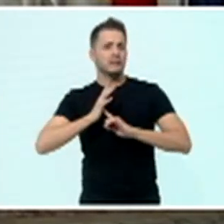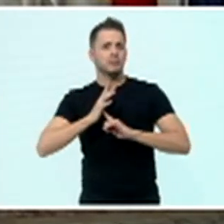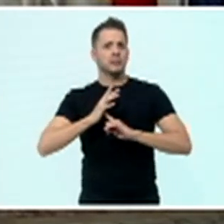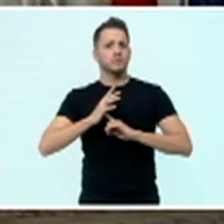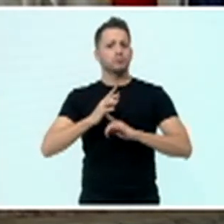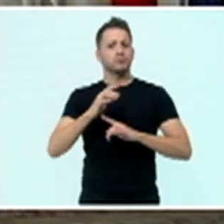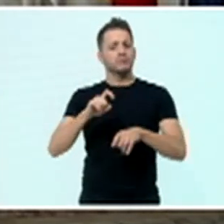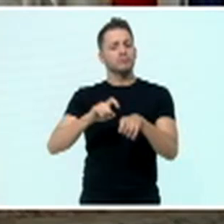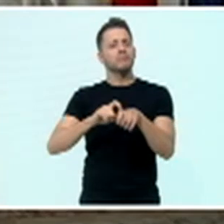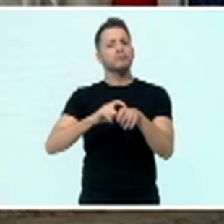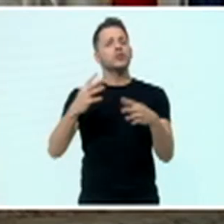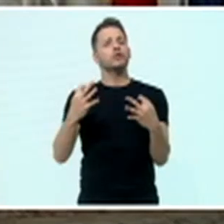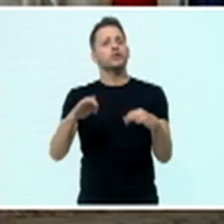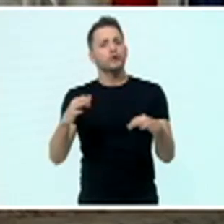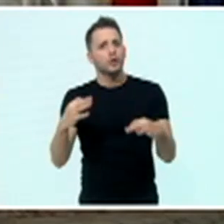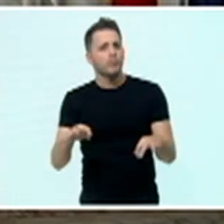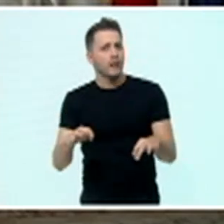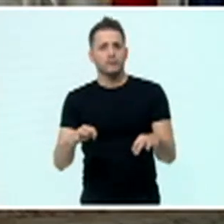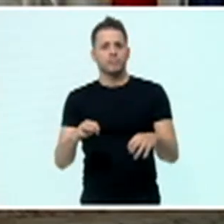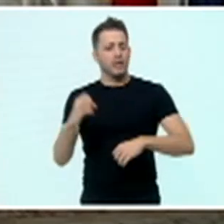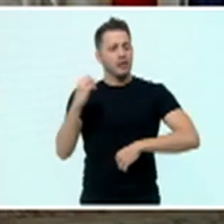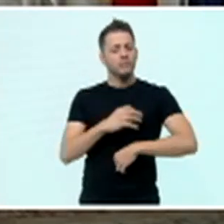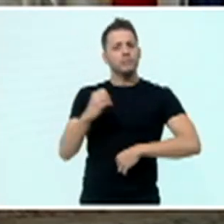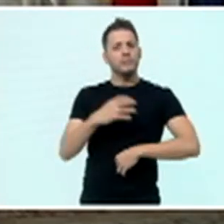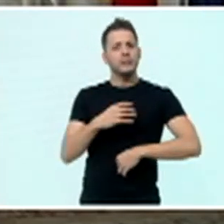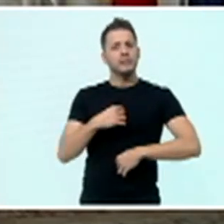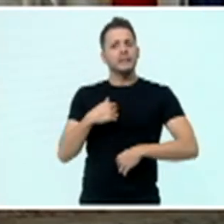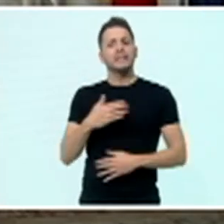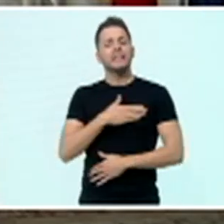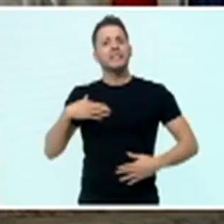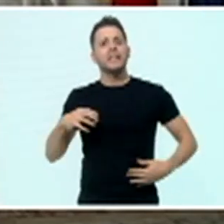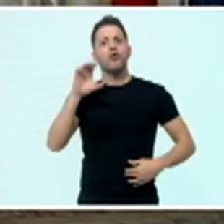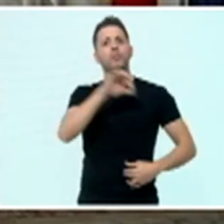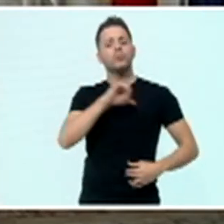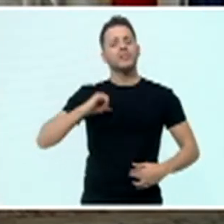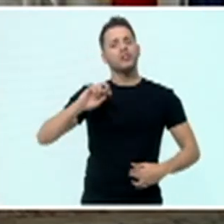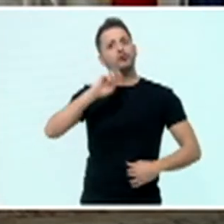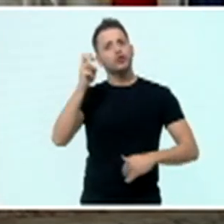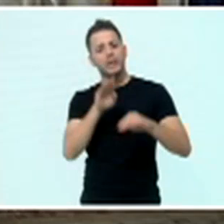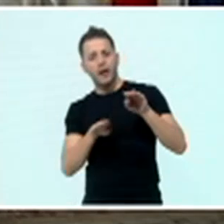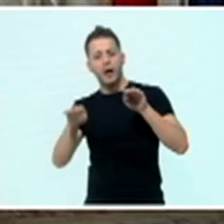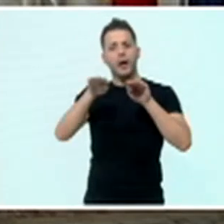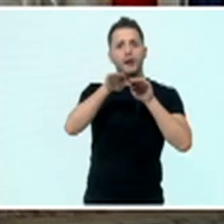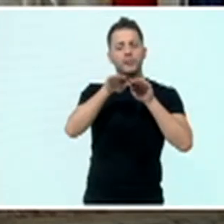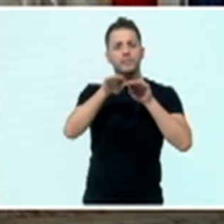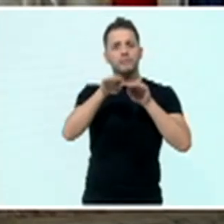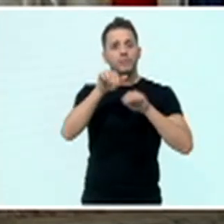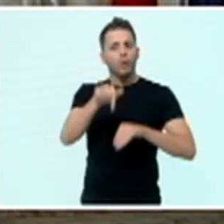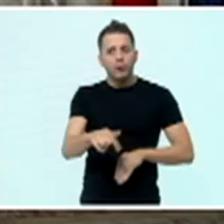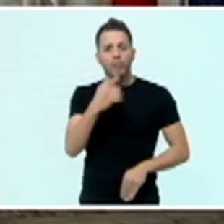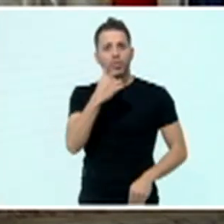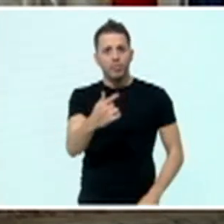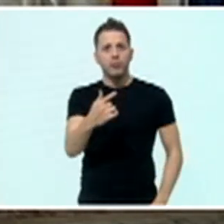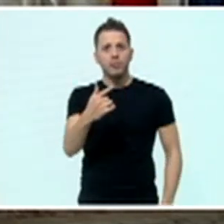austera, ha buscado siempre equipararse a otras muchas autonomías. Hoy tengo que decir con